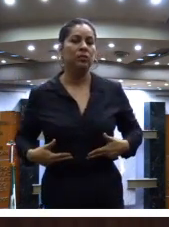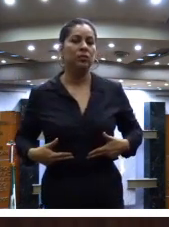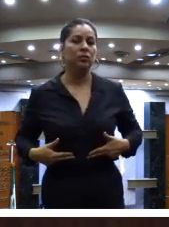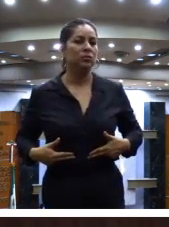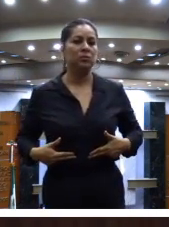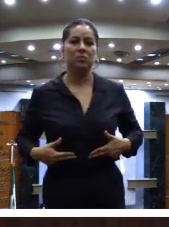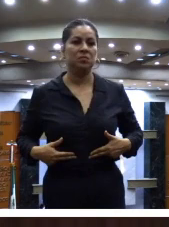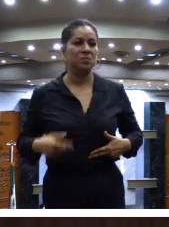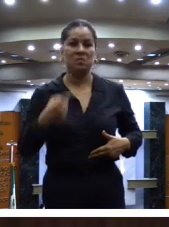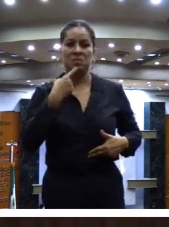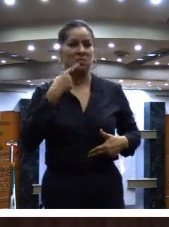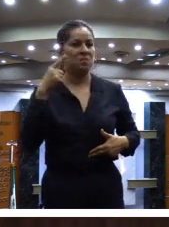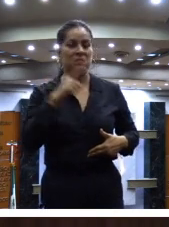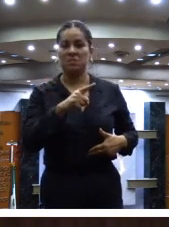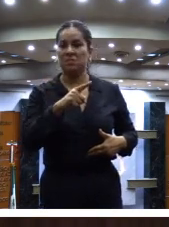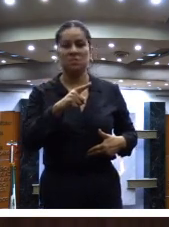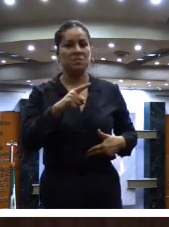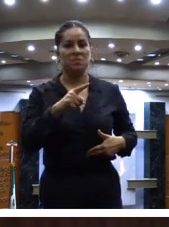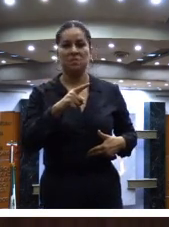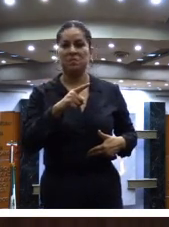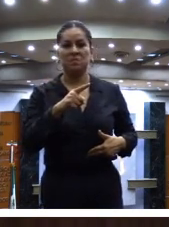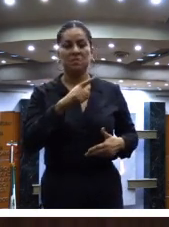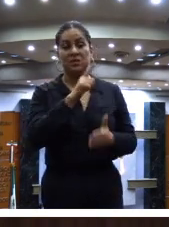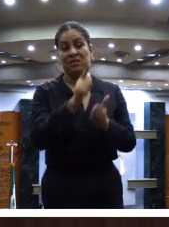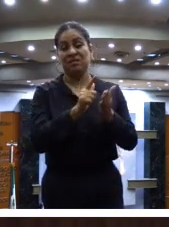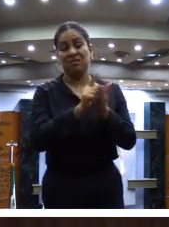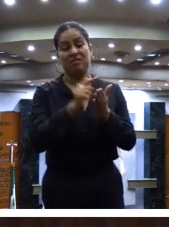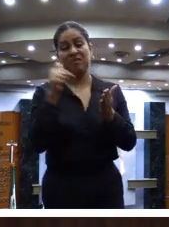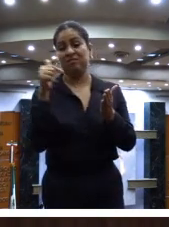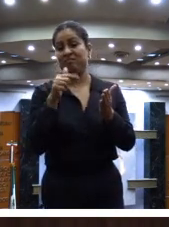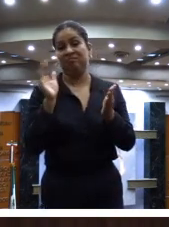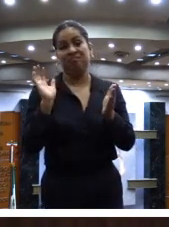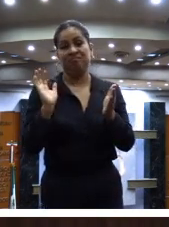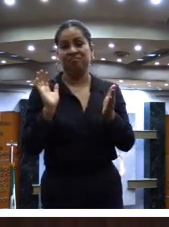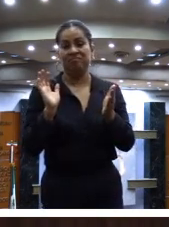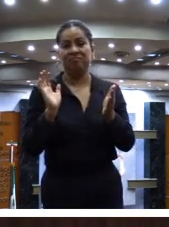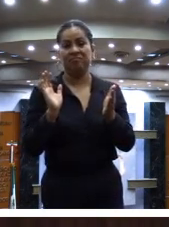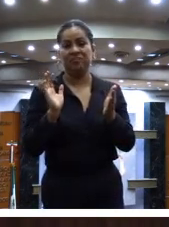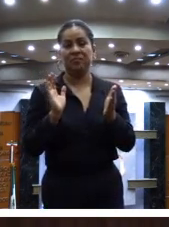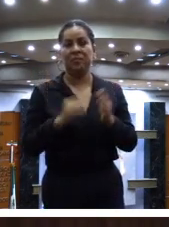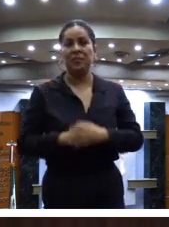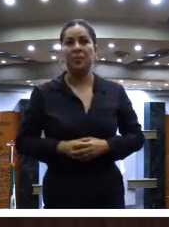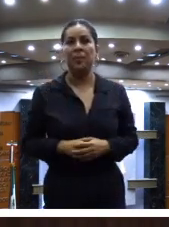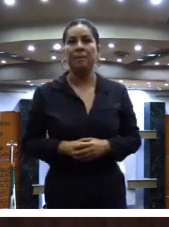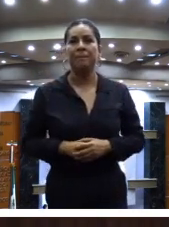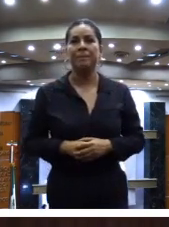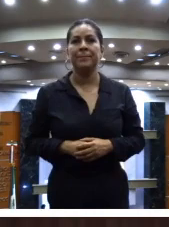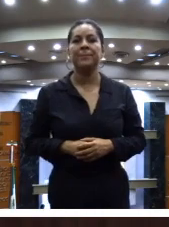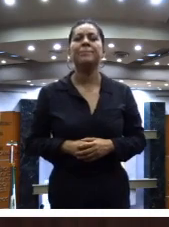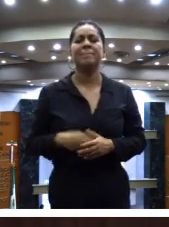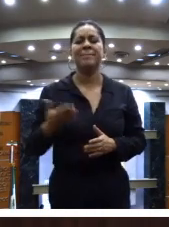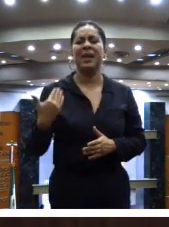impugnó esa parte de la ley y eh